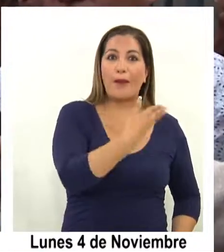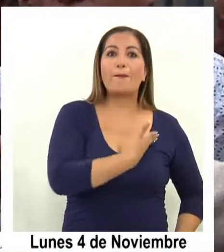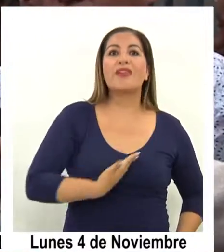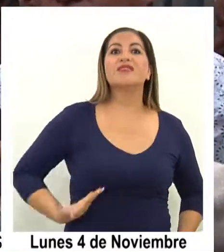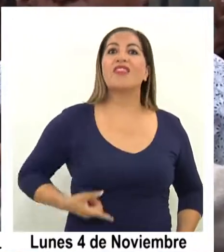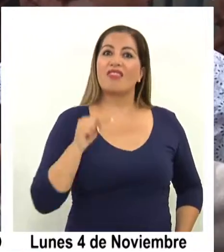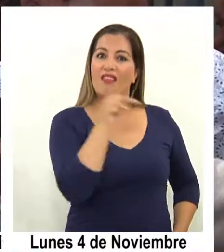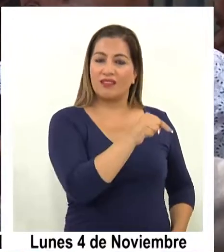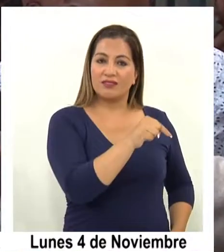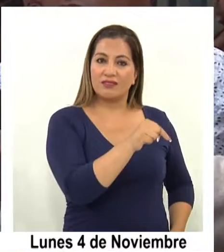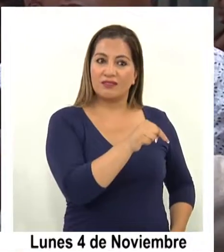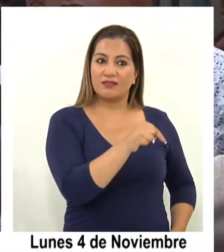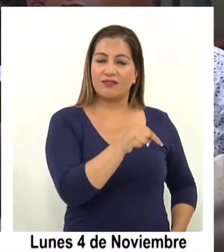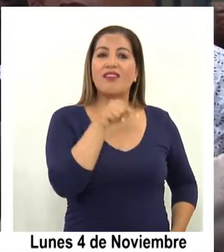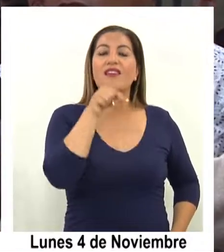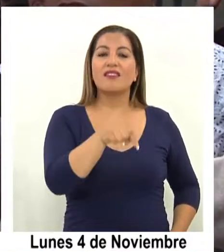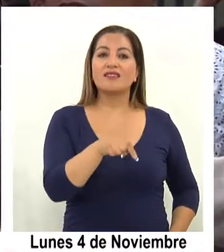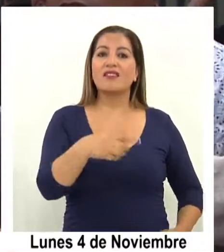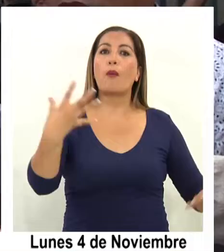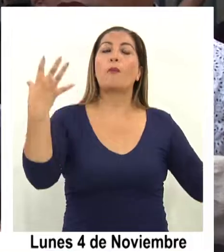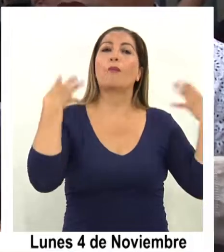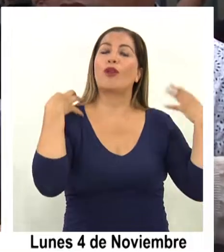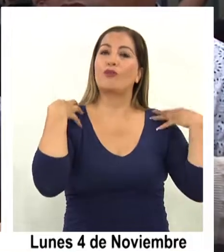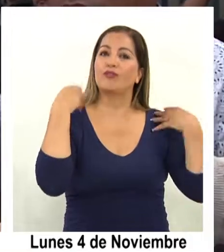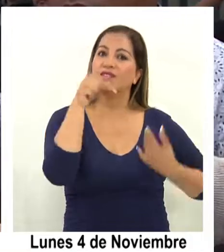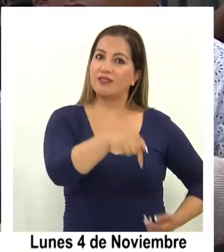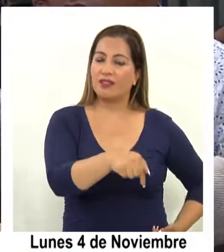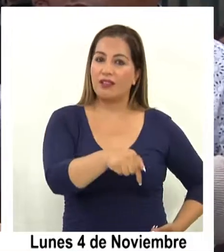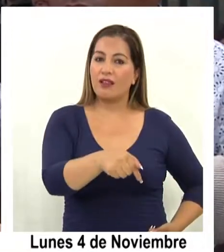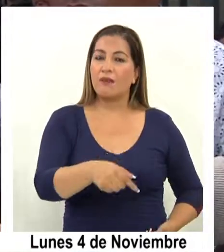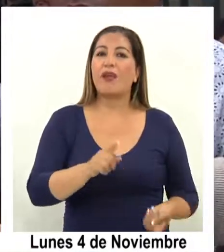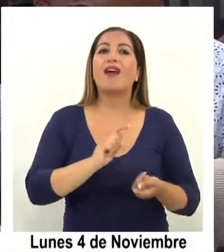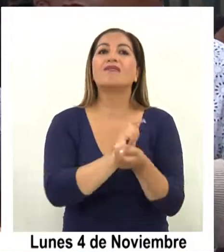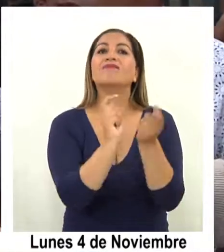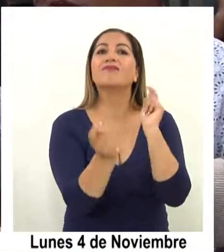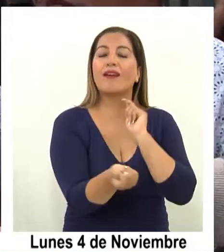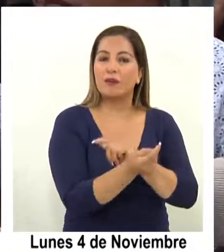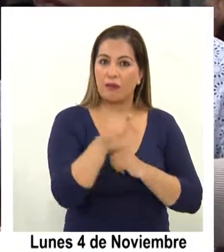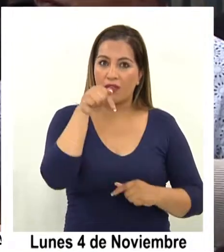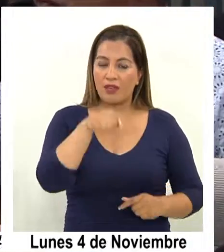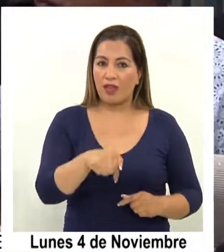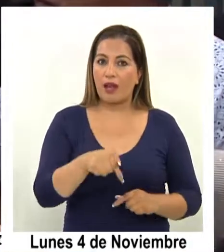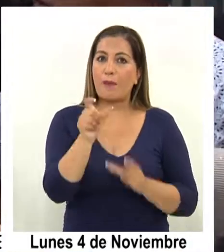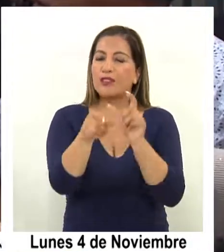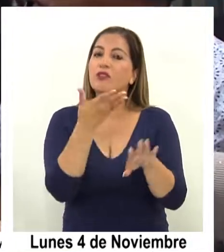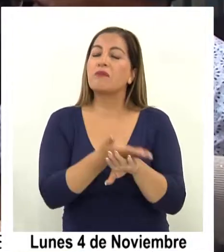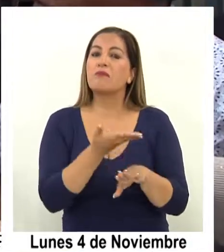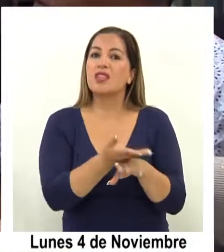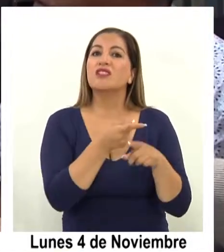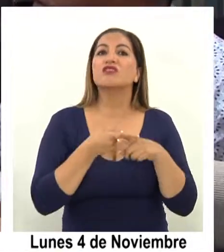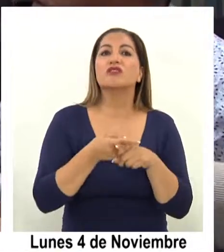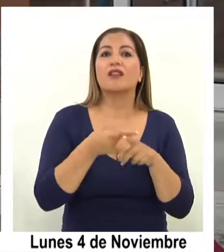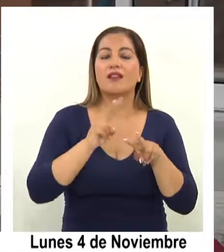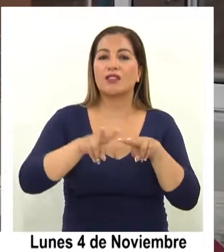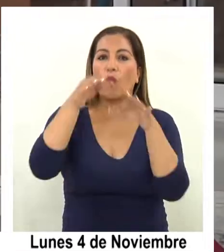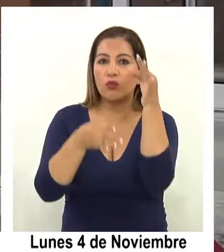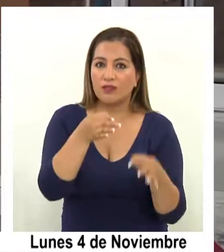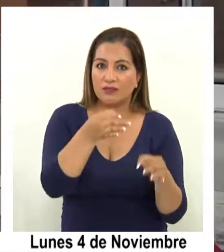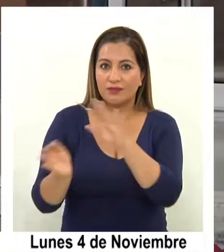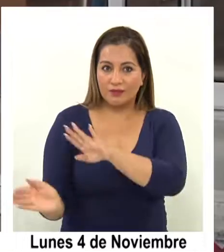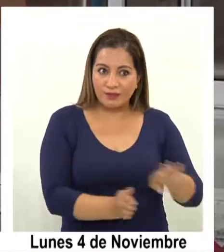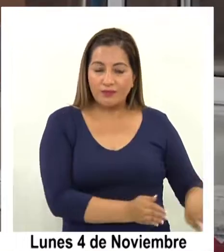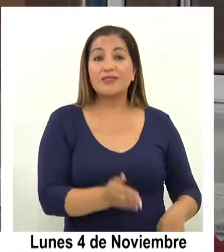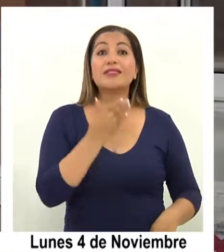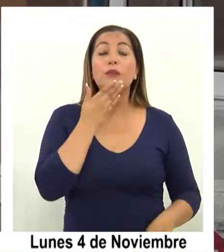el presidente lo que tiene en el sartén por el mango para poder revertir las demandas sociales y hacer un trato justo. Con